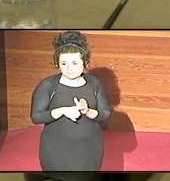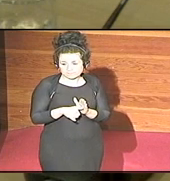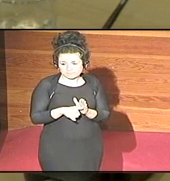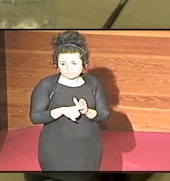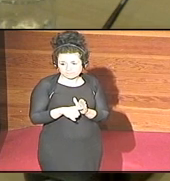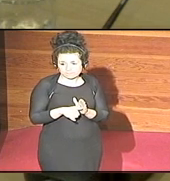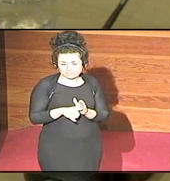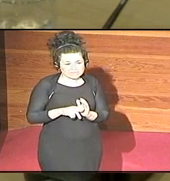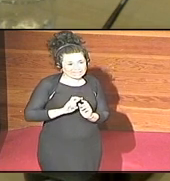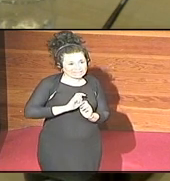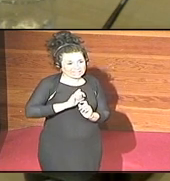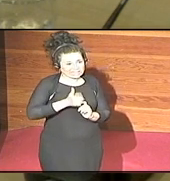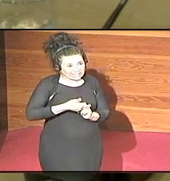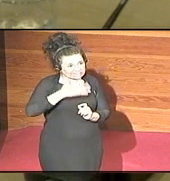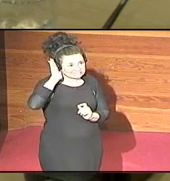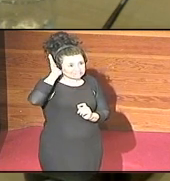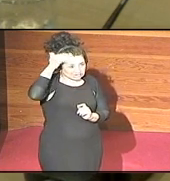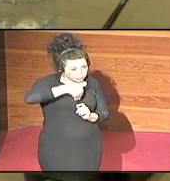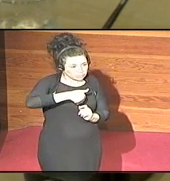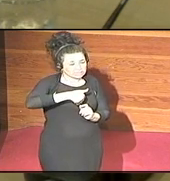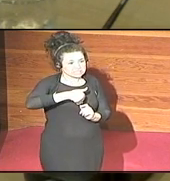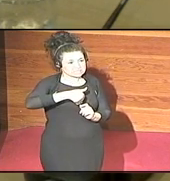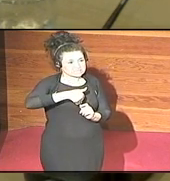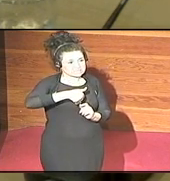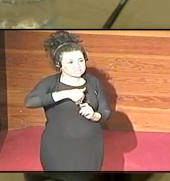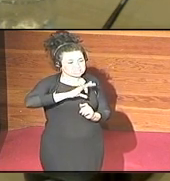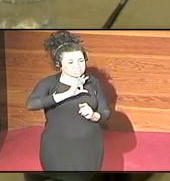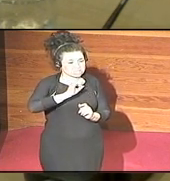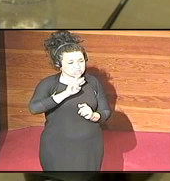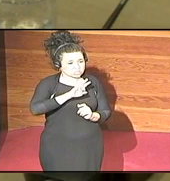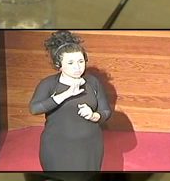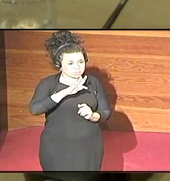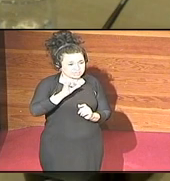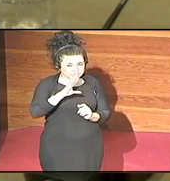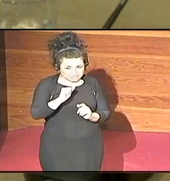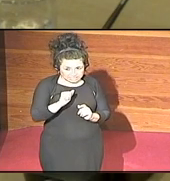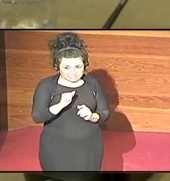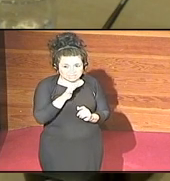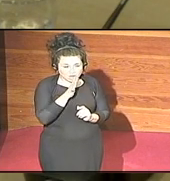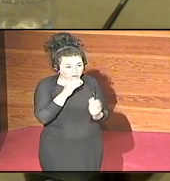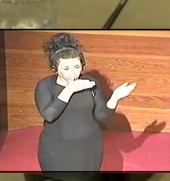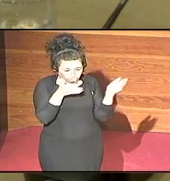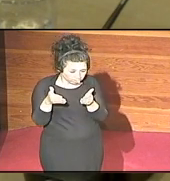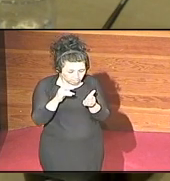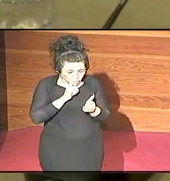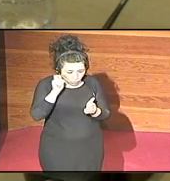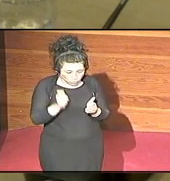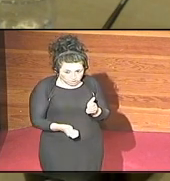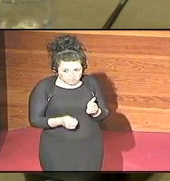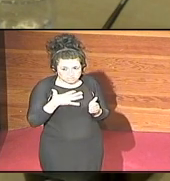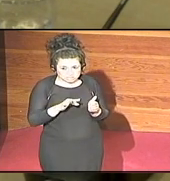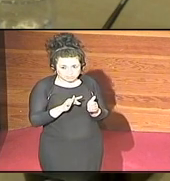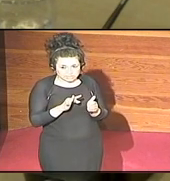ex repúblicas o de listas soviéticas. No sé si aprovechando que ahora el foco está en Ucrania, se podrían